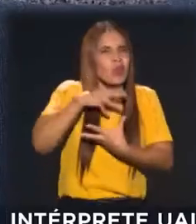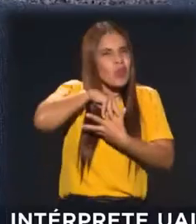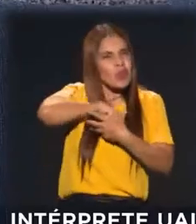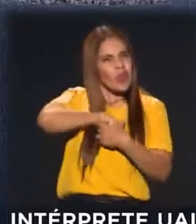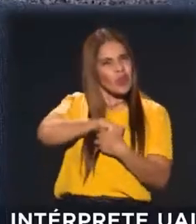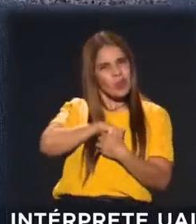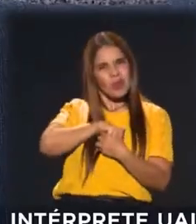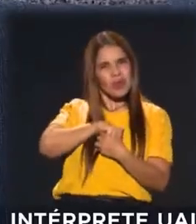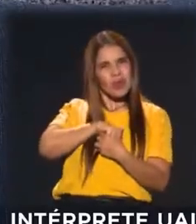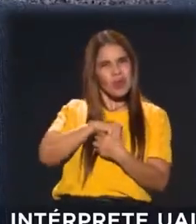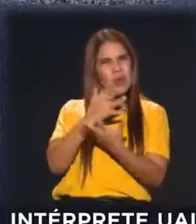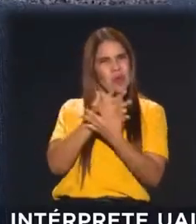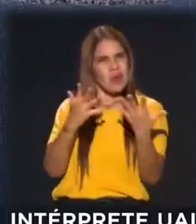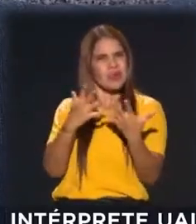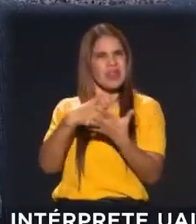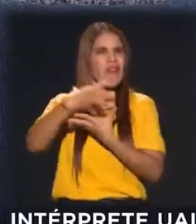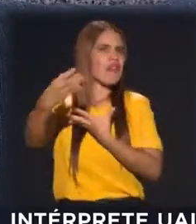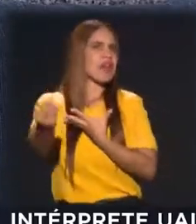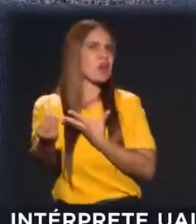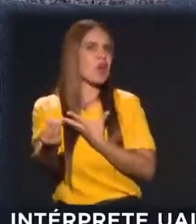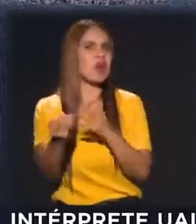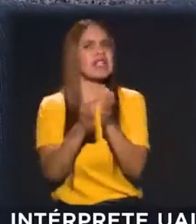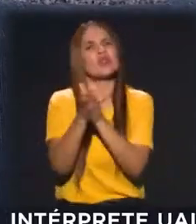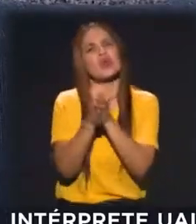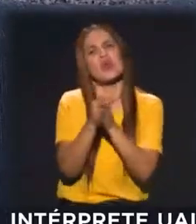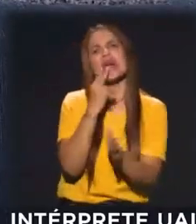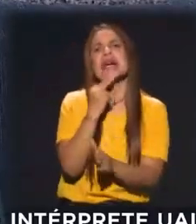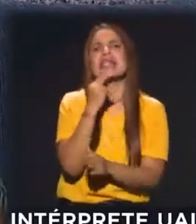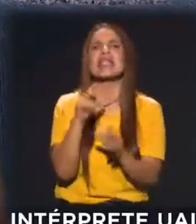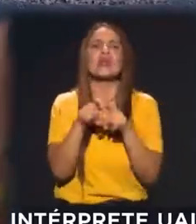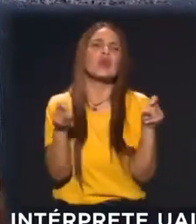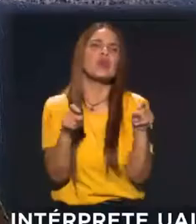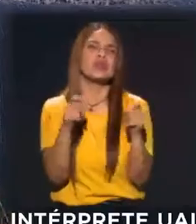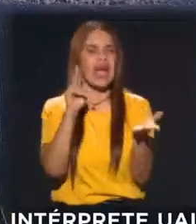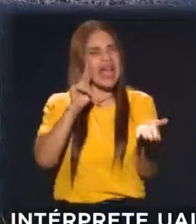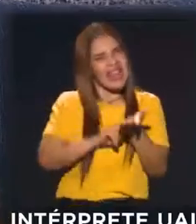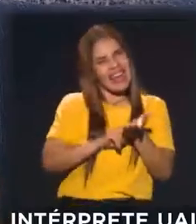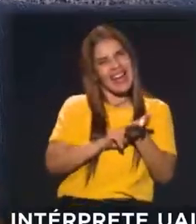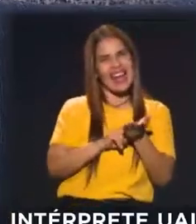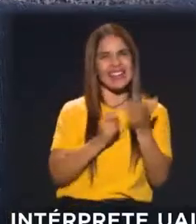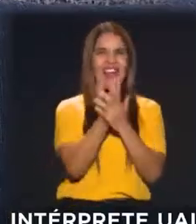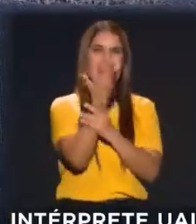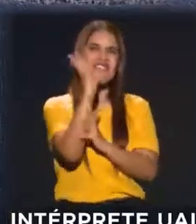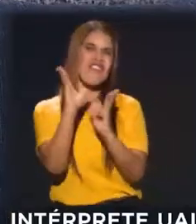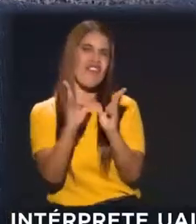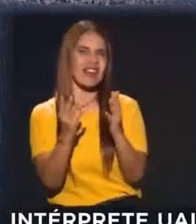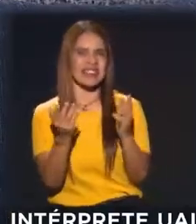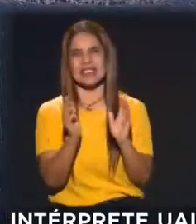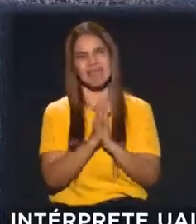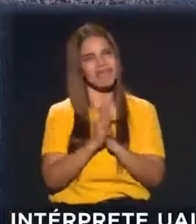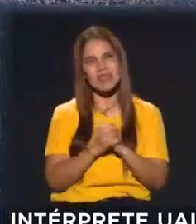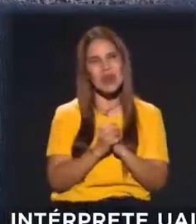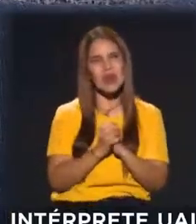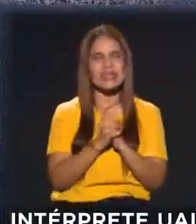que no depende de una cosa externa. Por eso decía del chocolate, que es muy lindo, la carta, felicitaciones, día del profe, etcétera,